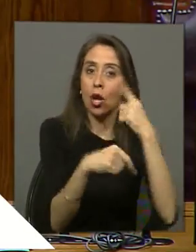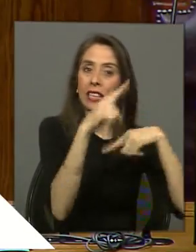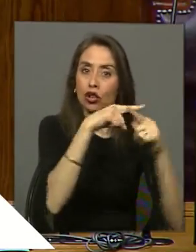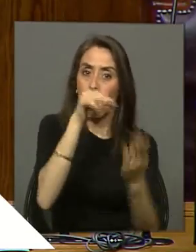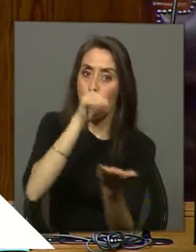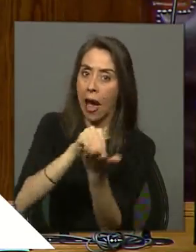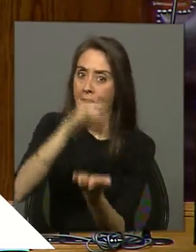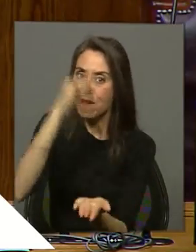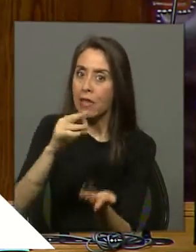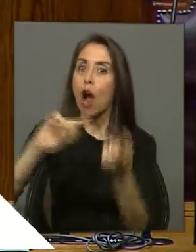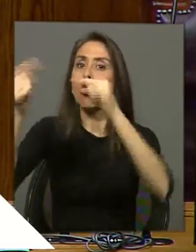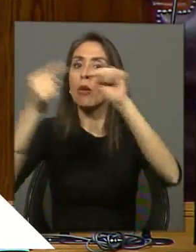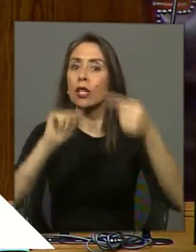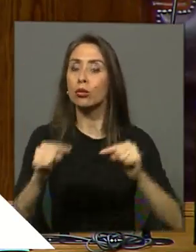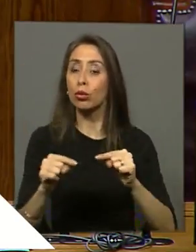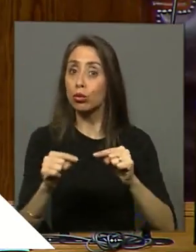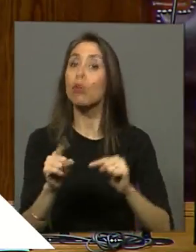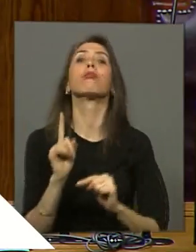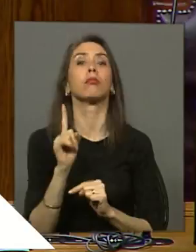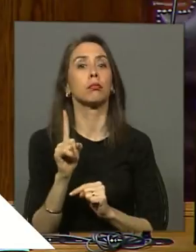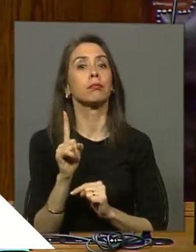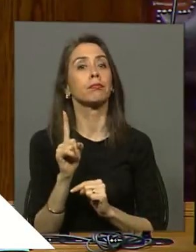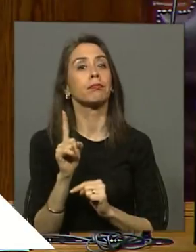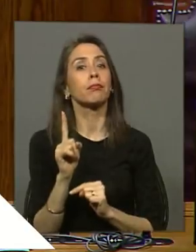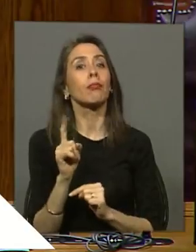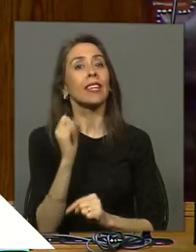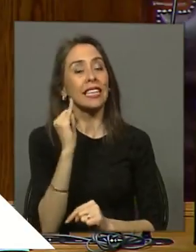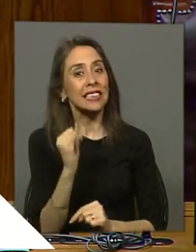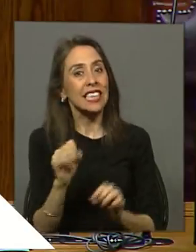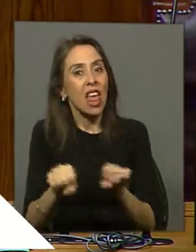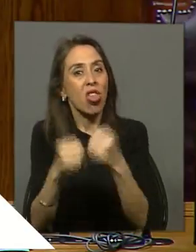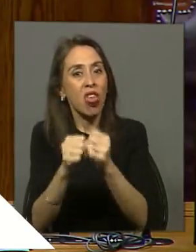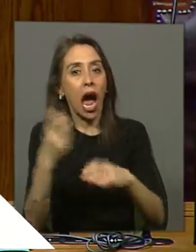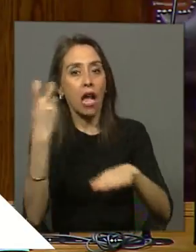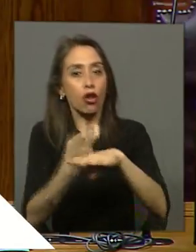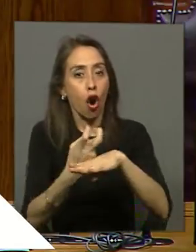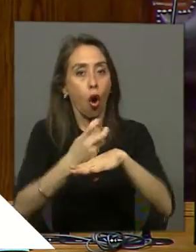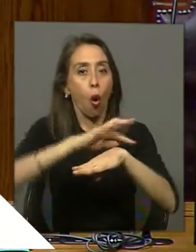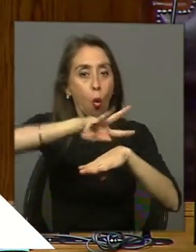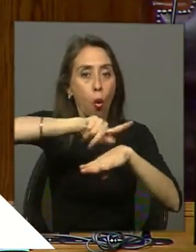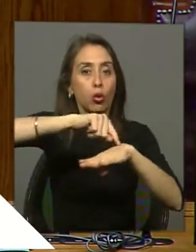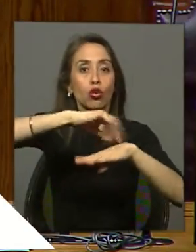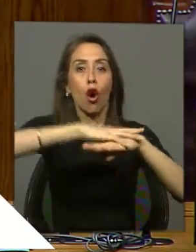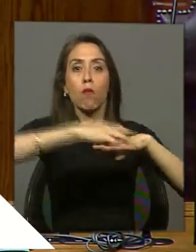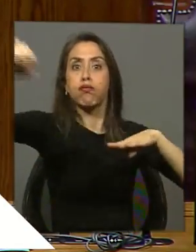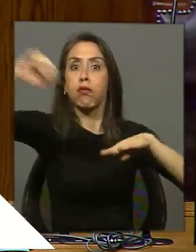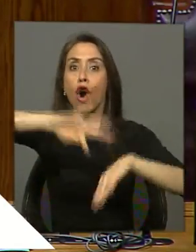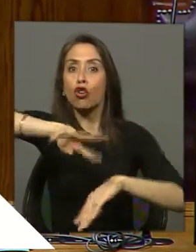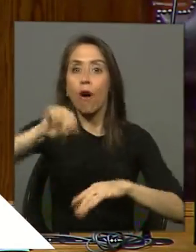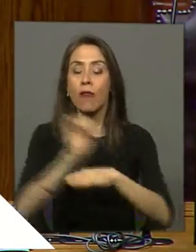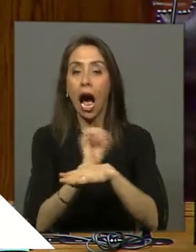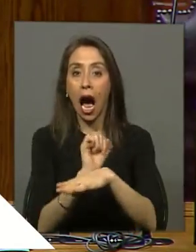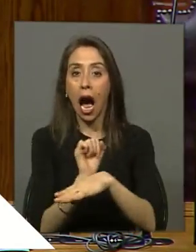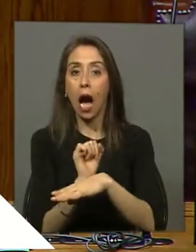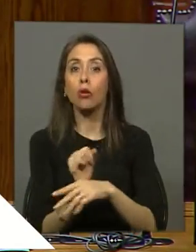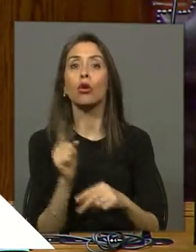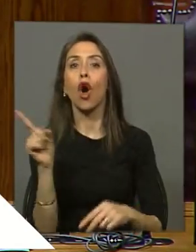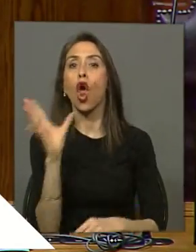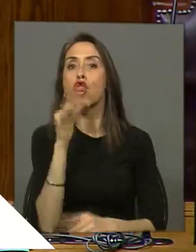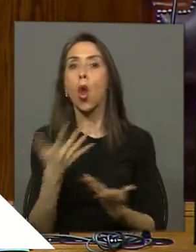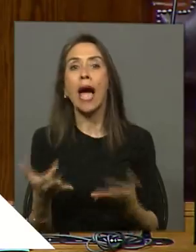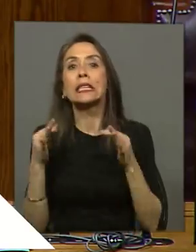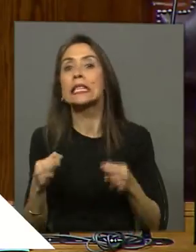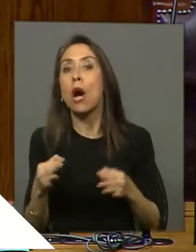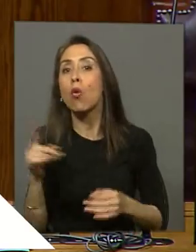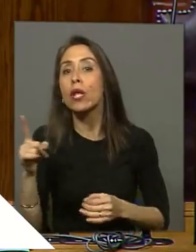fideigna de su establecimiento, debe ser que si se produce daño, hurto o robo, se configura evidentemente la falta de medidas de seguridad